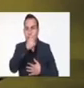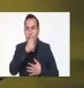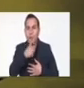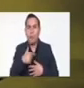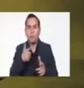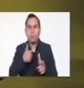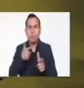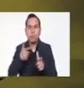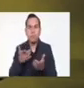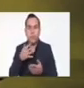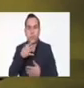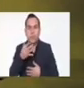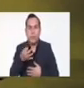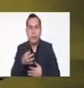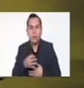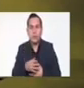armamento, bolsita, dinero.